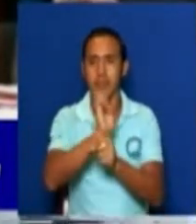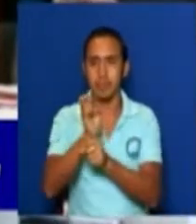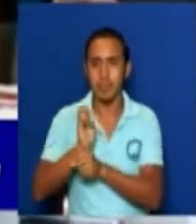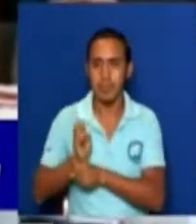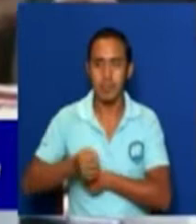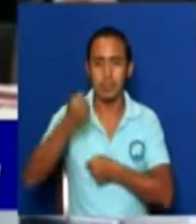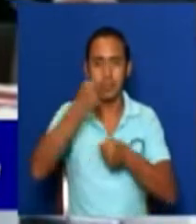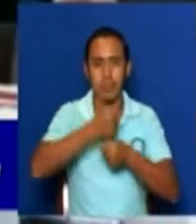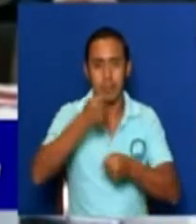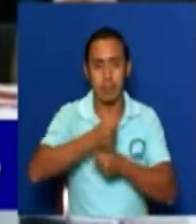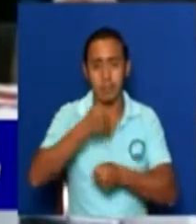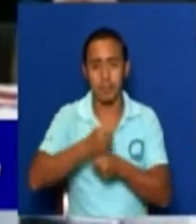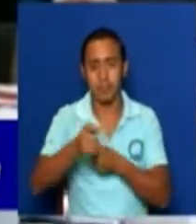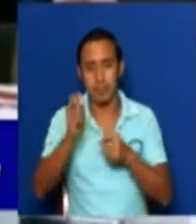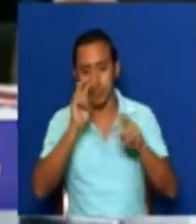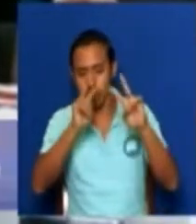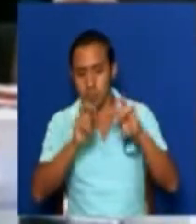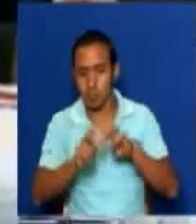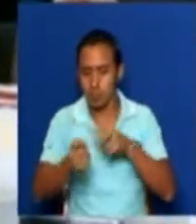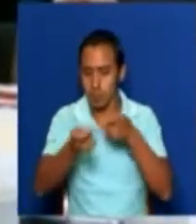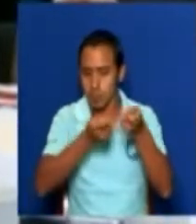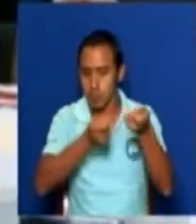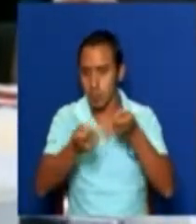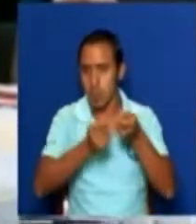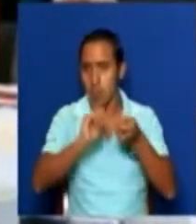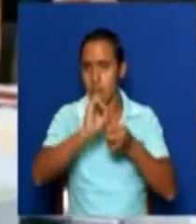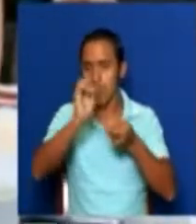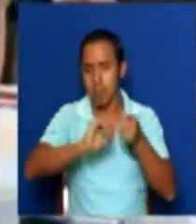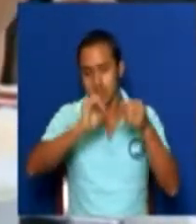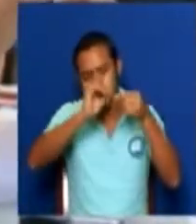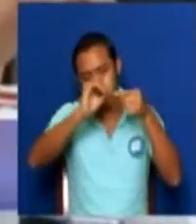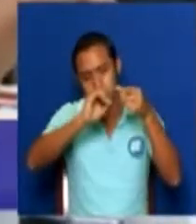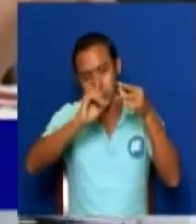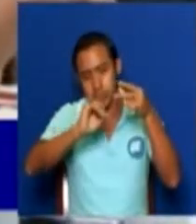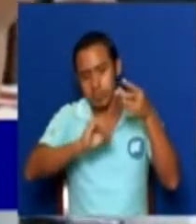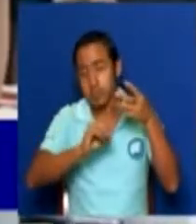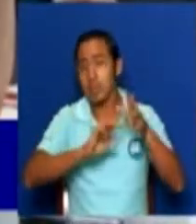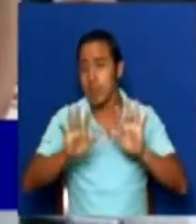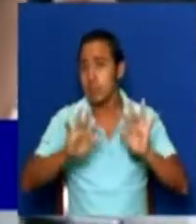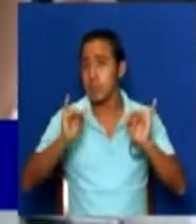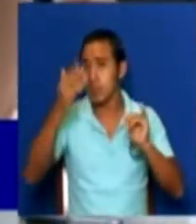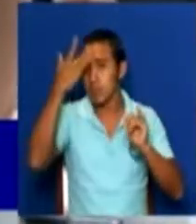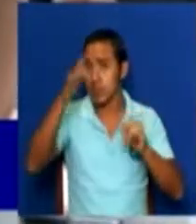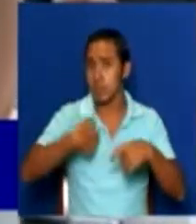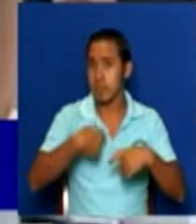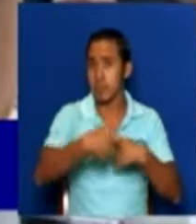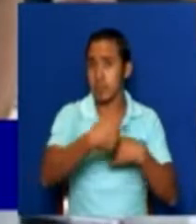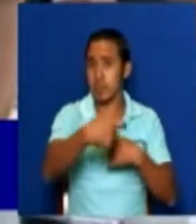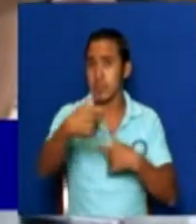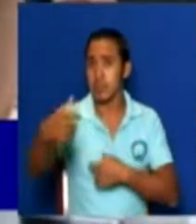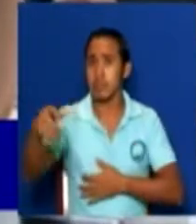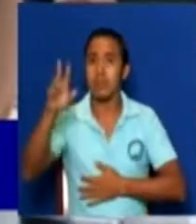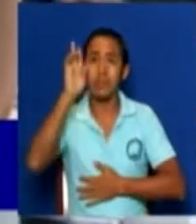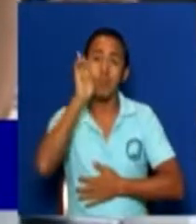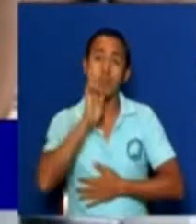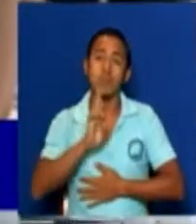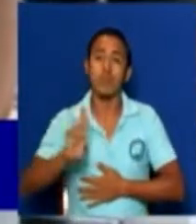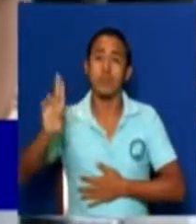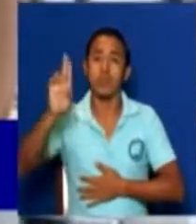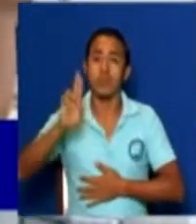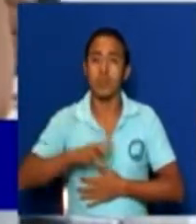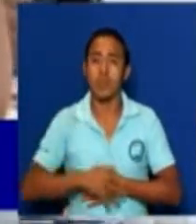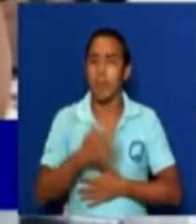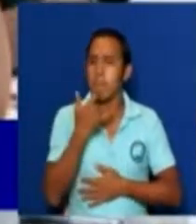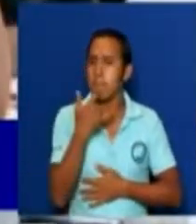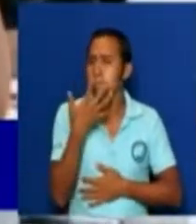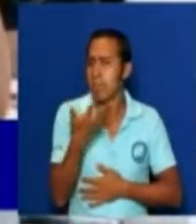laboral que va midiendo, porque también tenemos que reconocer, nosotros invitamos a las universidades acá. ¿Por qué